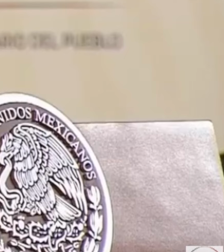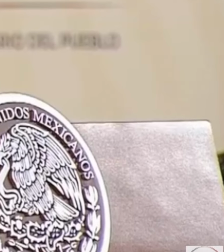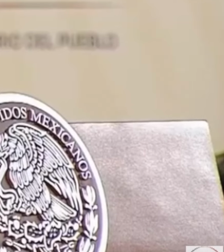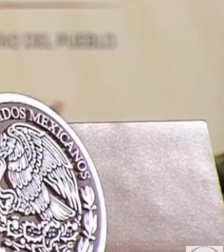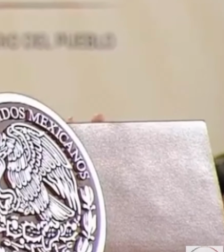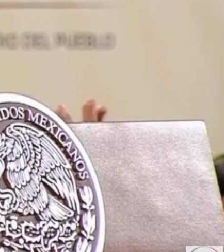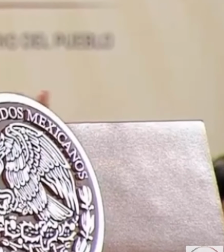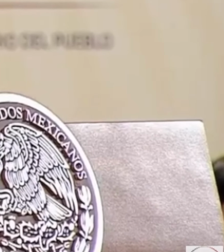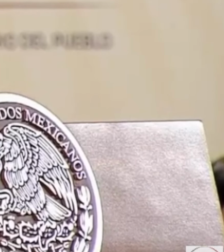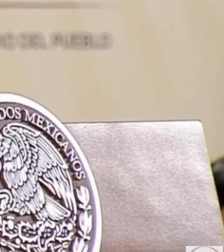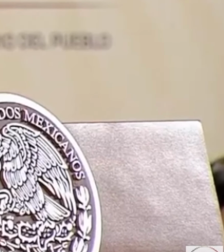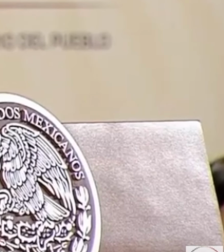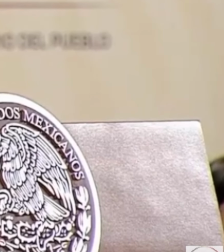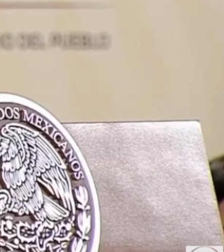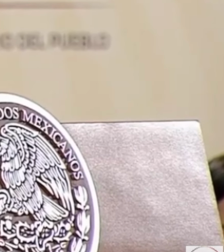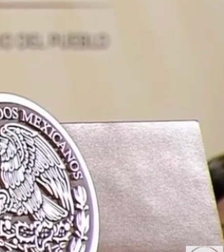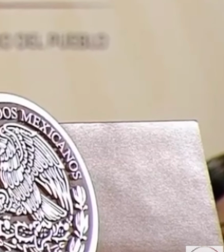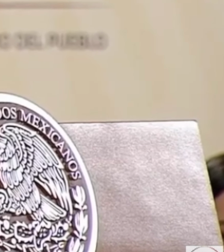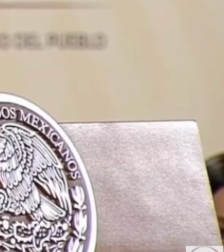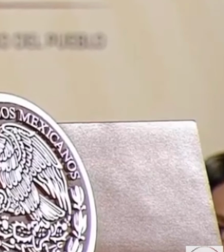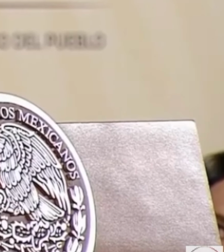No deja esa deuda.